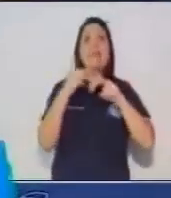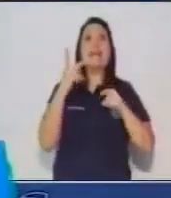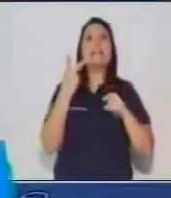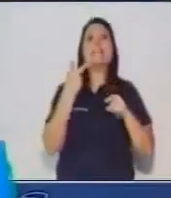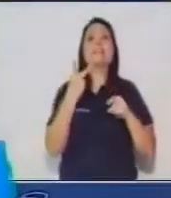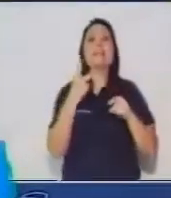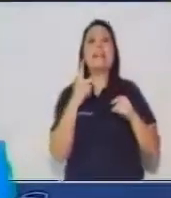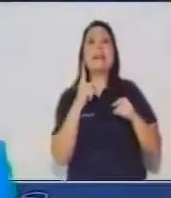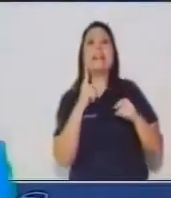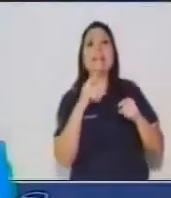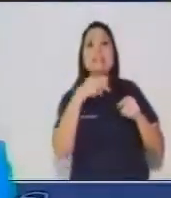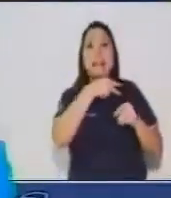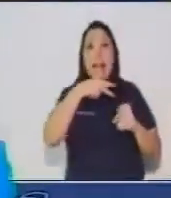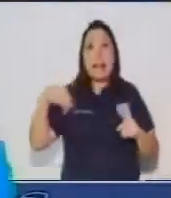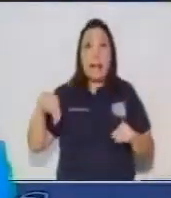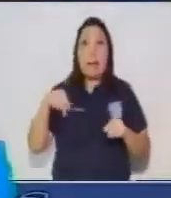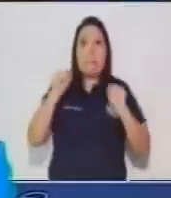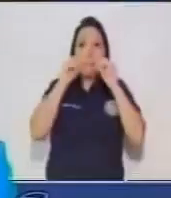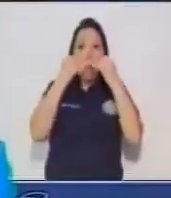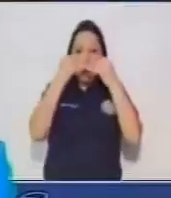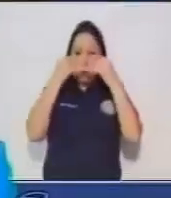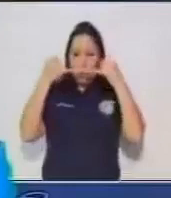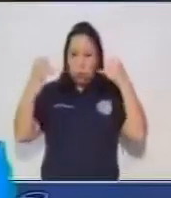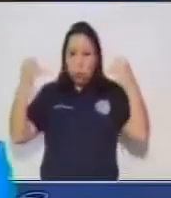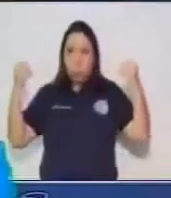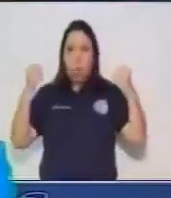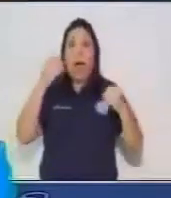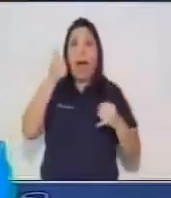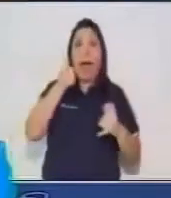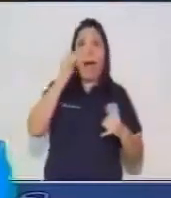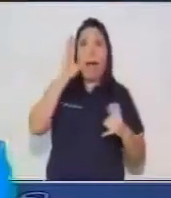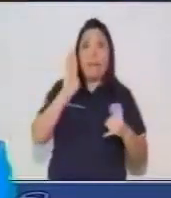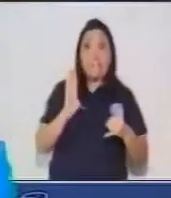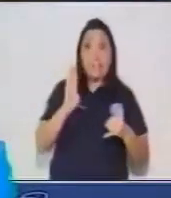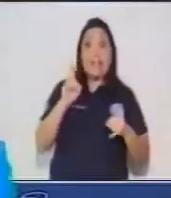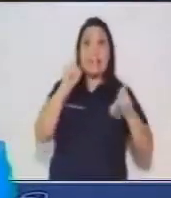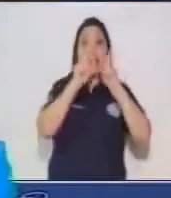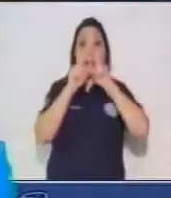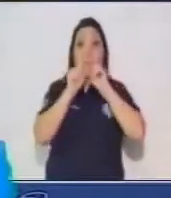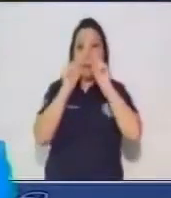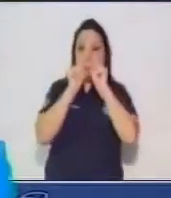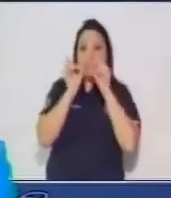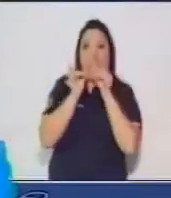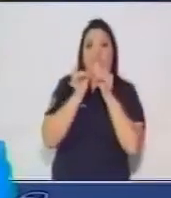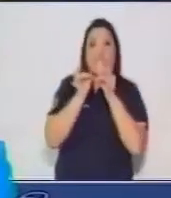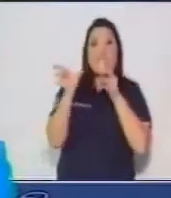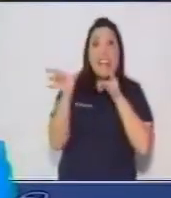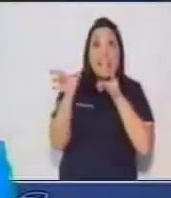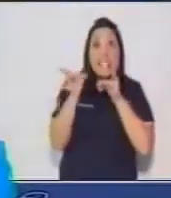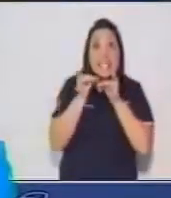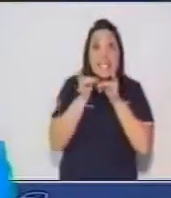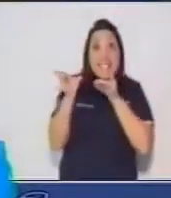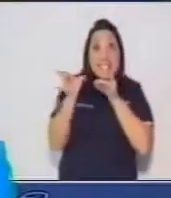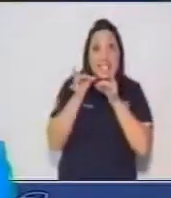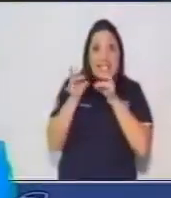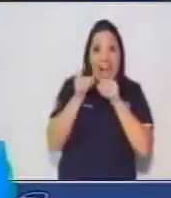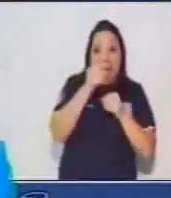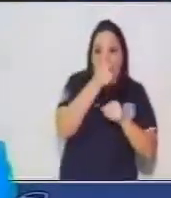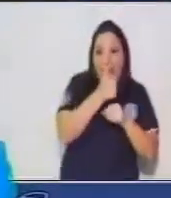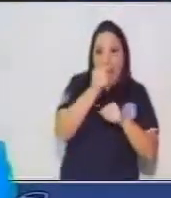se simboliza como AB y le colocamos esa flechita, ¿verdad?, en los dos sentidos